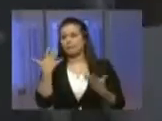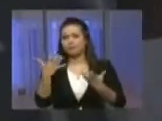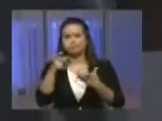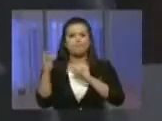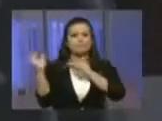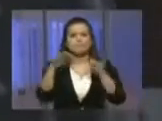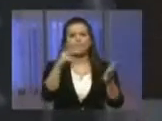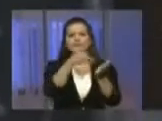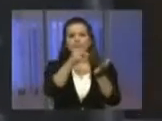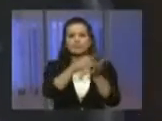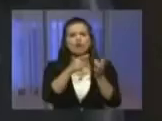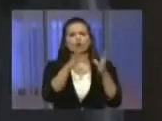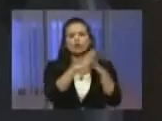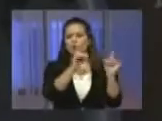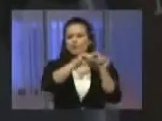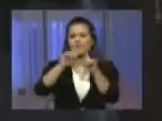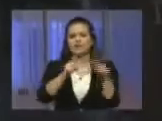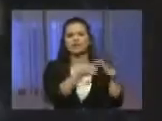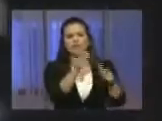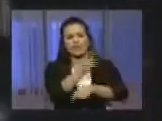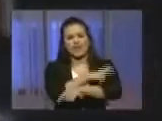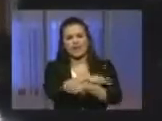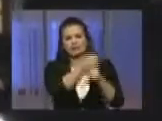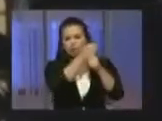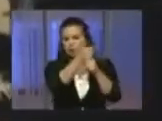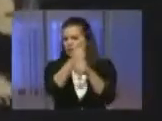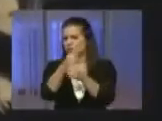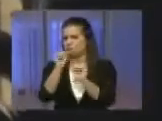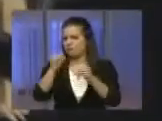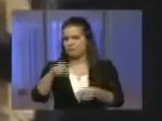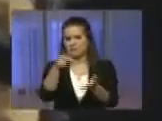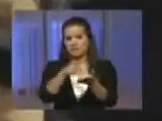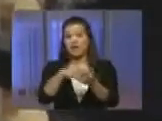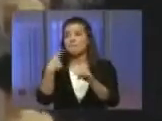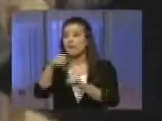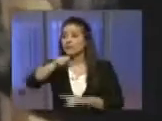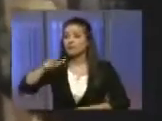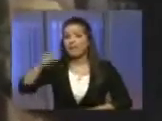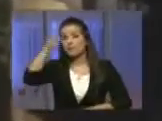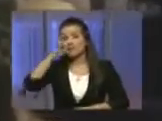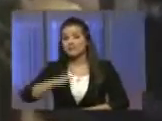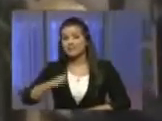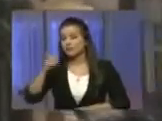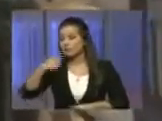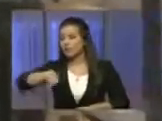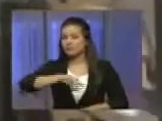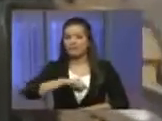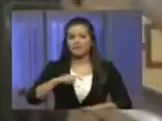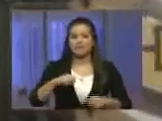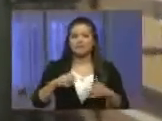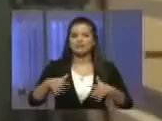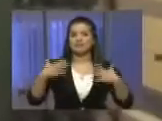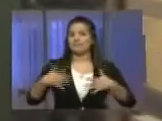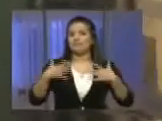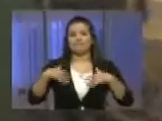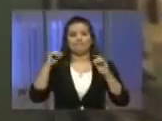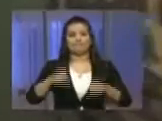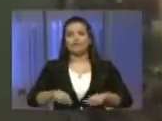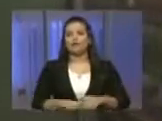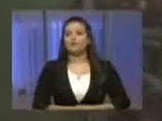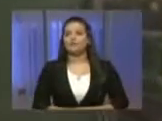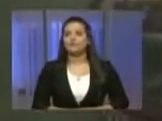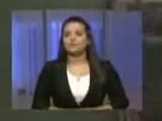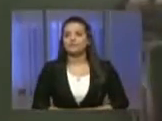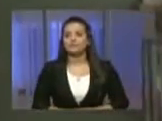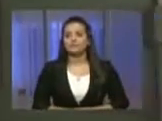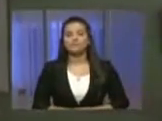delegaciones del pueblo brasilero qué alegría del pueblo brasilero y tenemos que decirlo desde Venezuela porque nosotros estuvimos muy